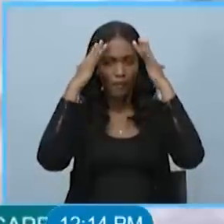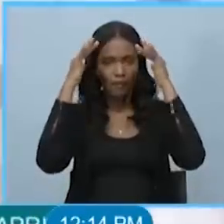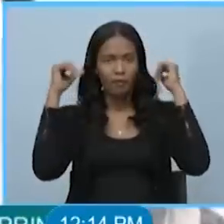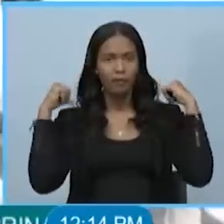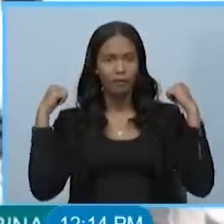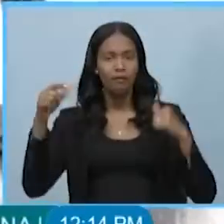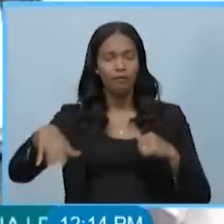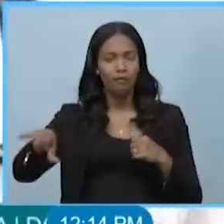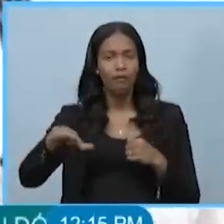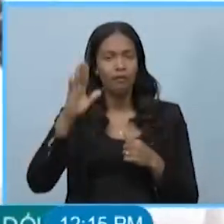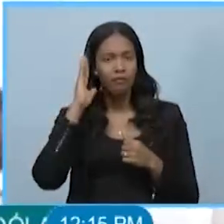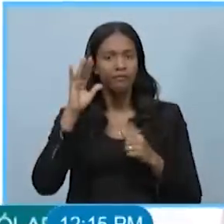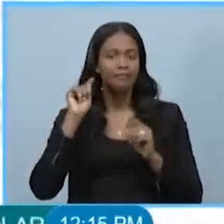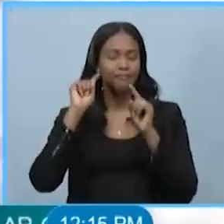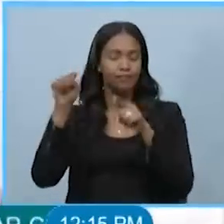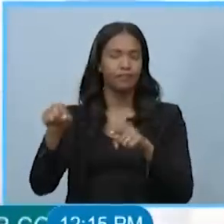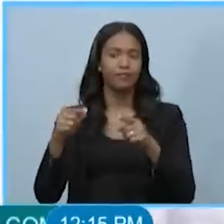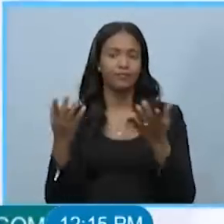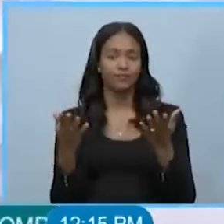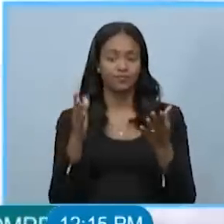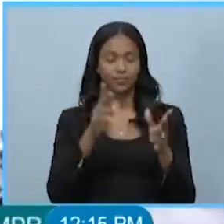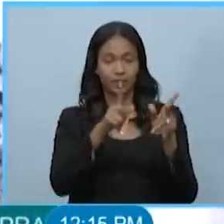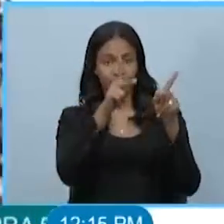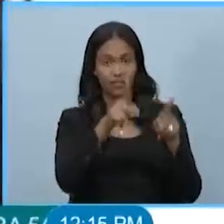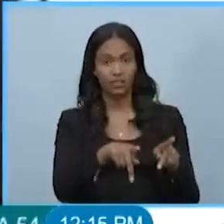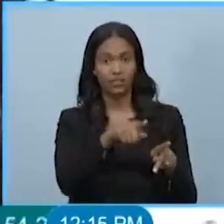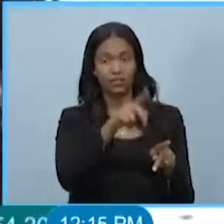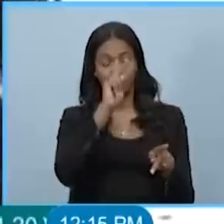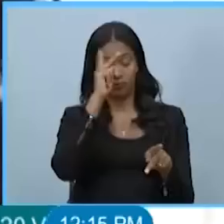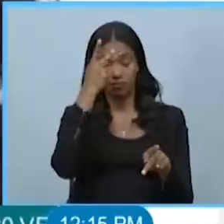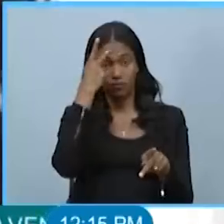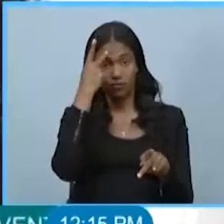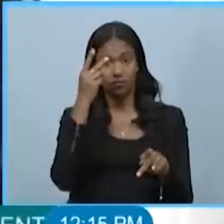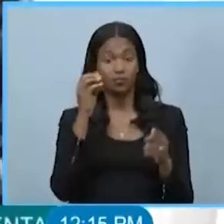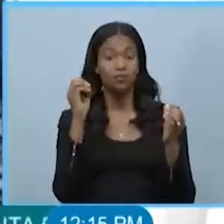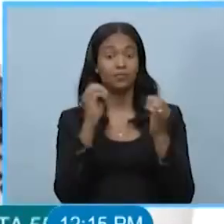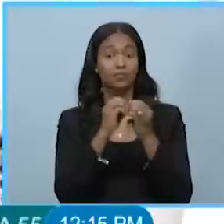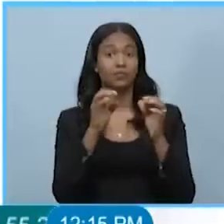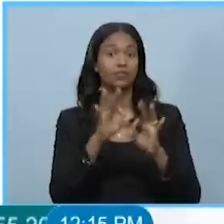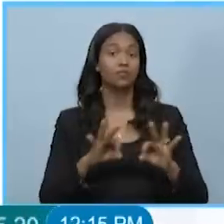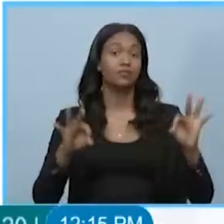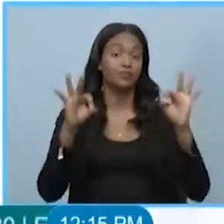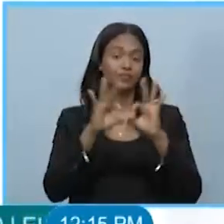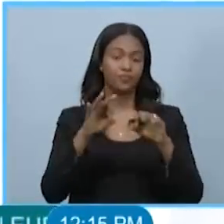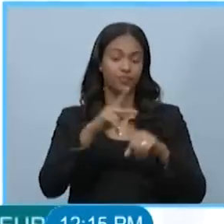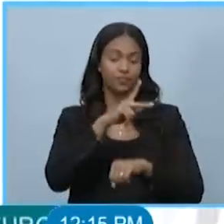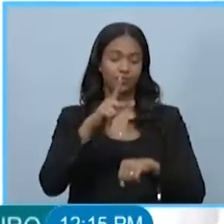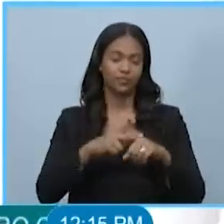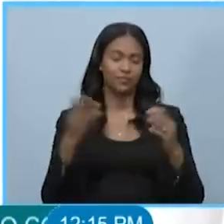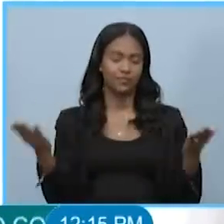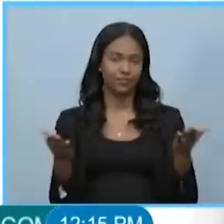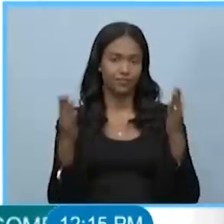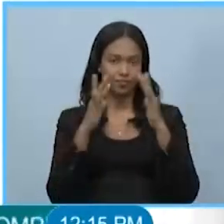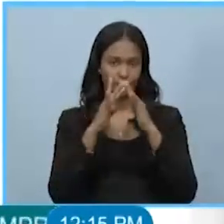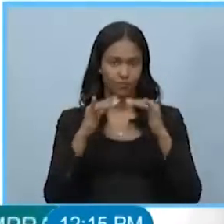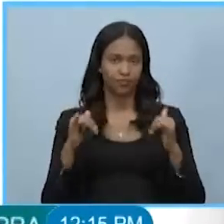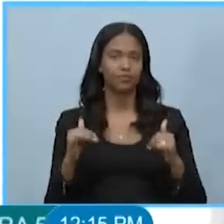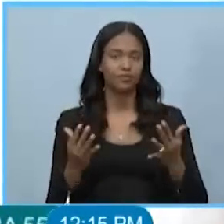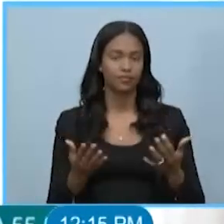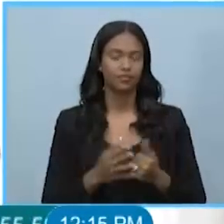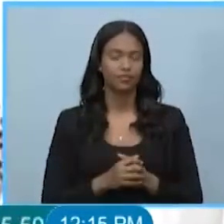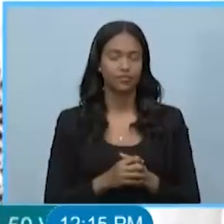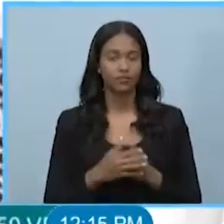de la Altagracia, a quien en vida fuese uno de los políticos más renombrados de esta provincia, la